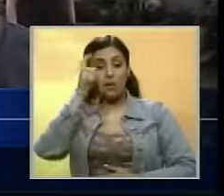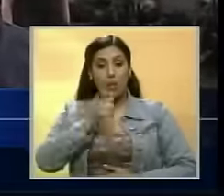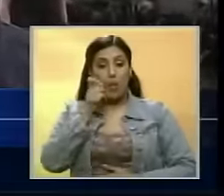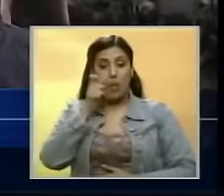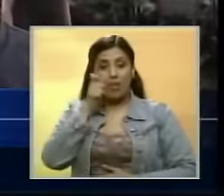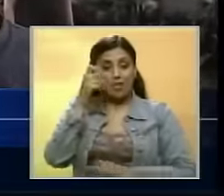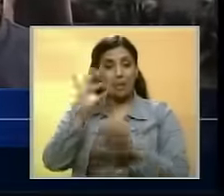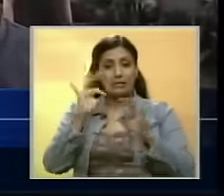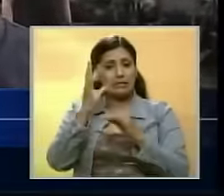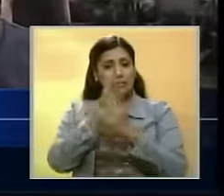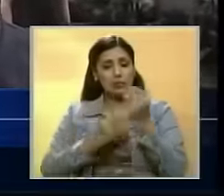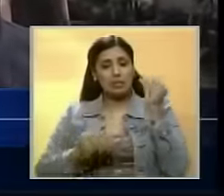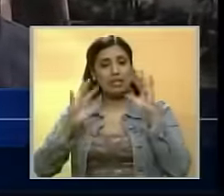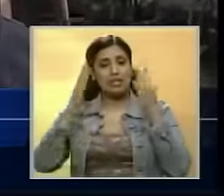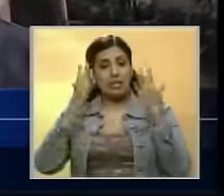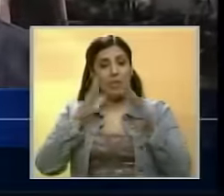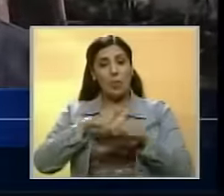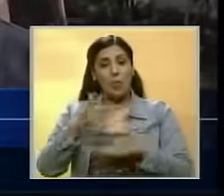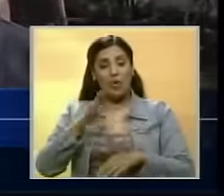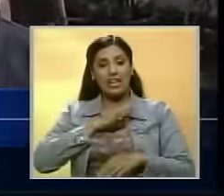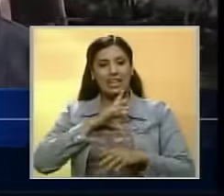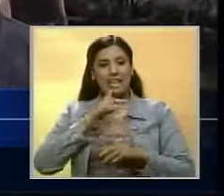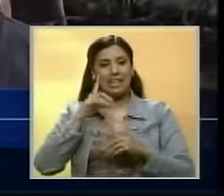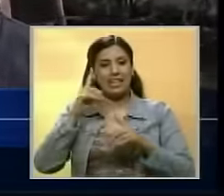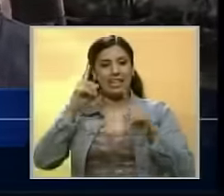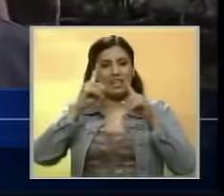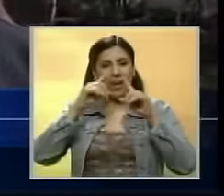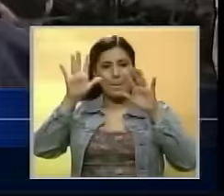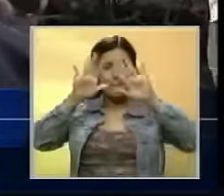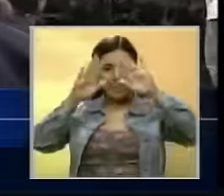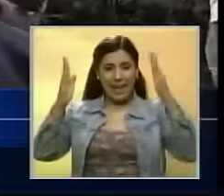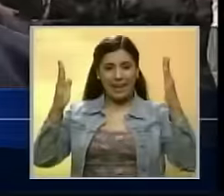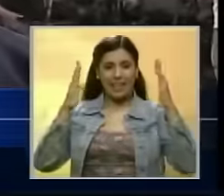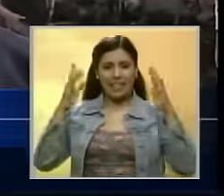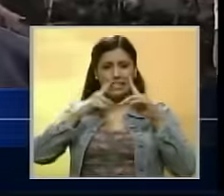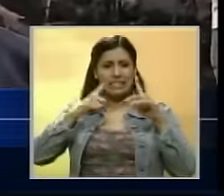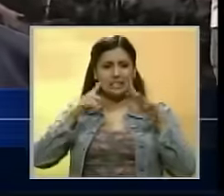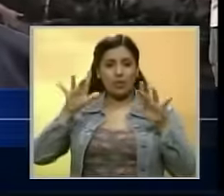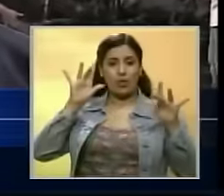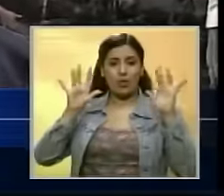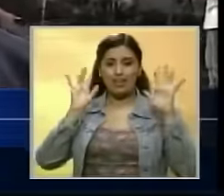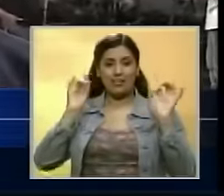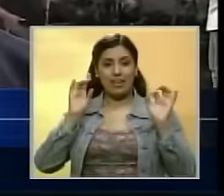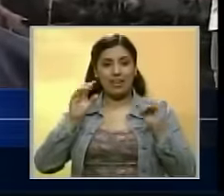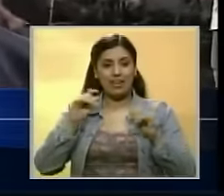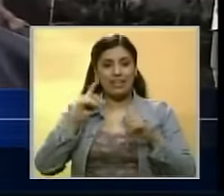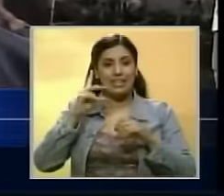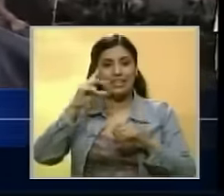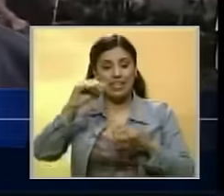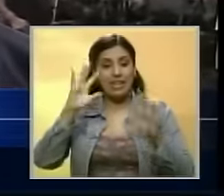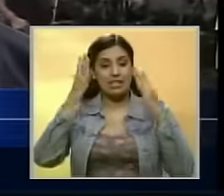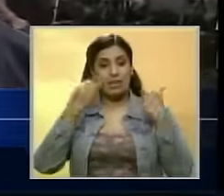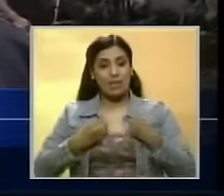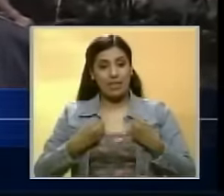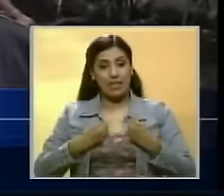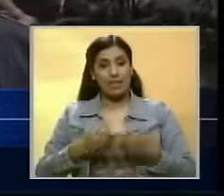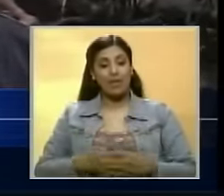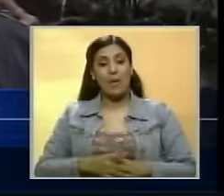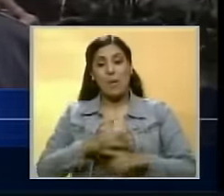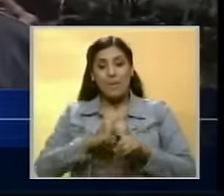del del negocio ya que se electrificas las paredes y logrado logró salir con vida pues